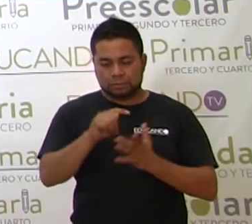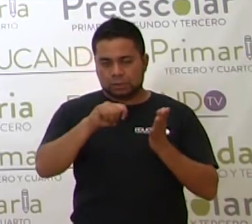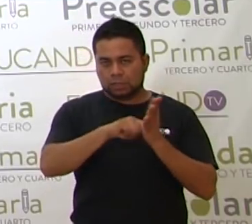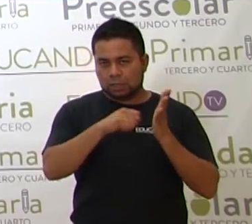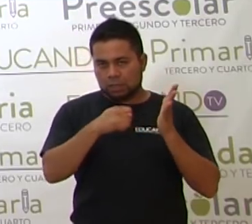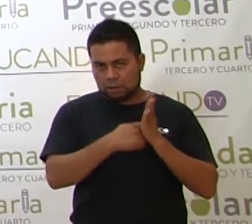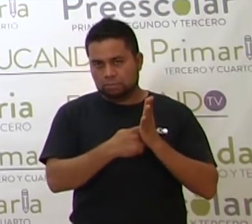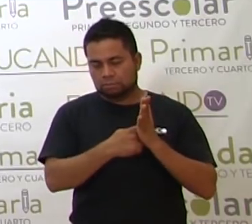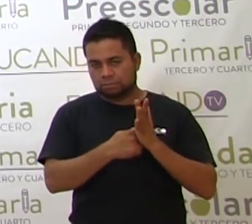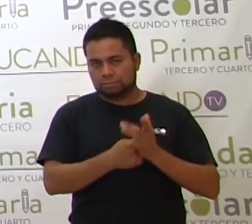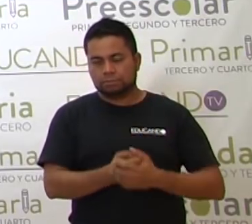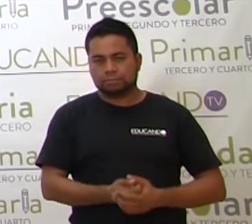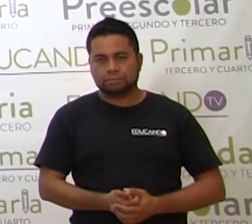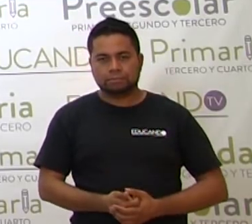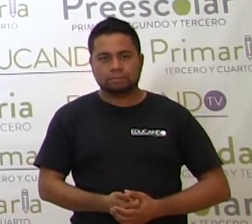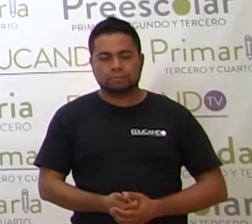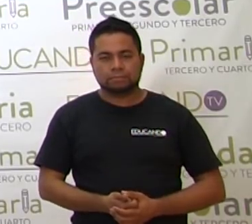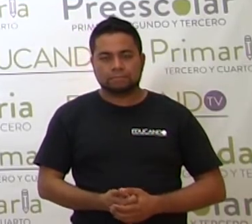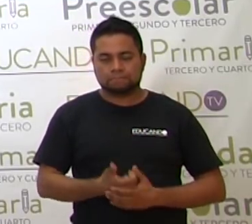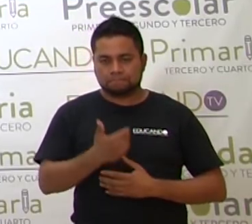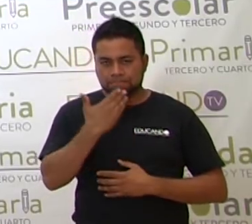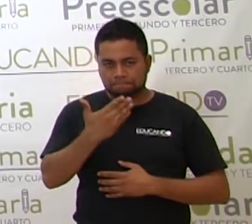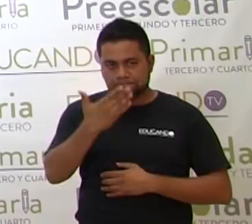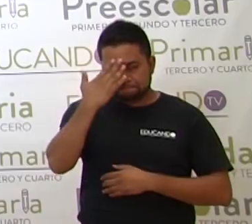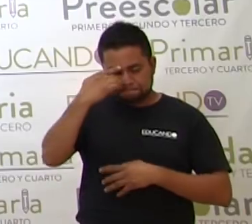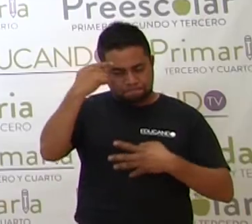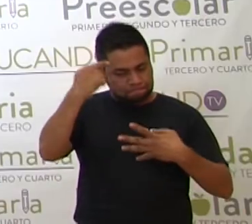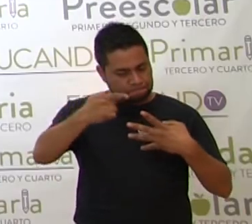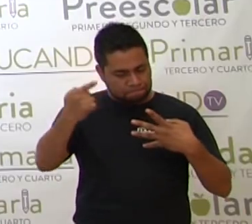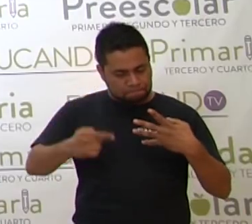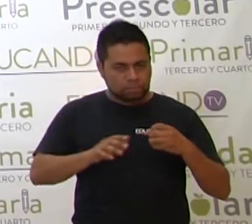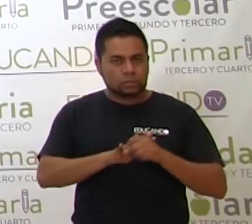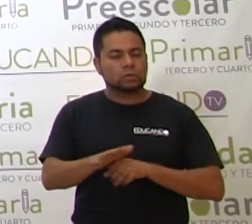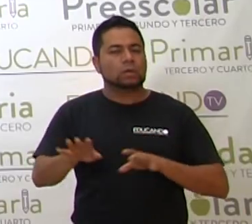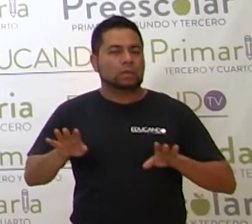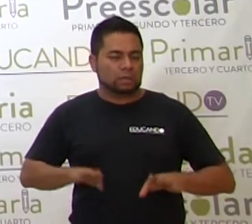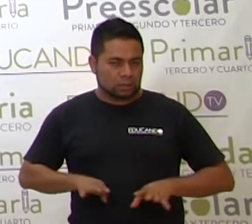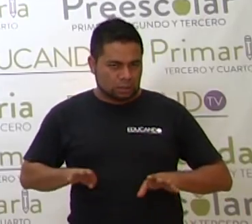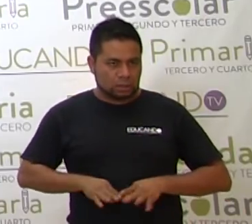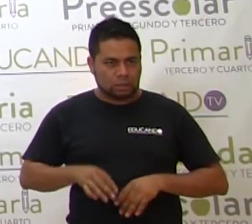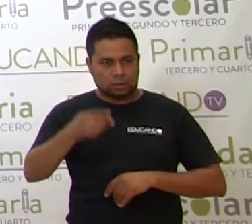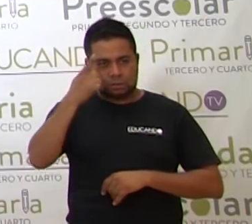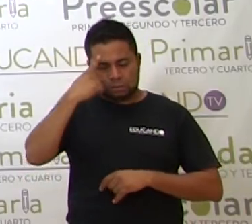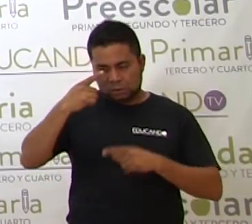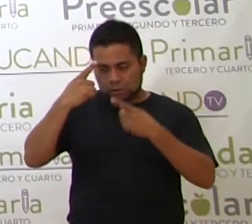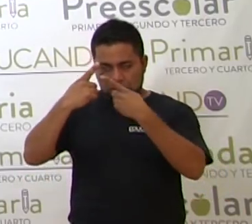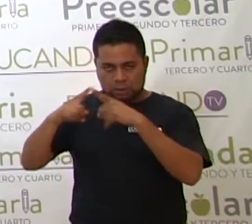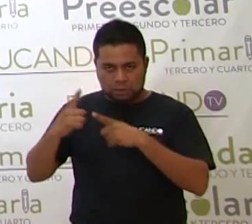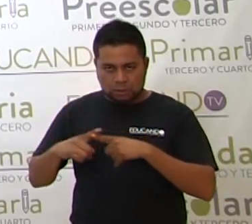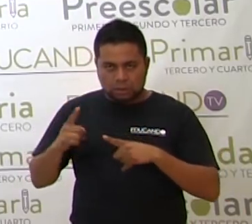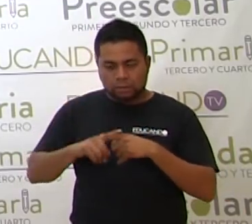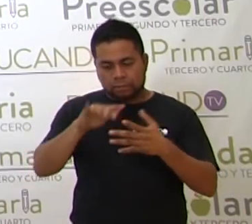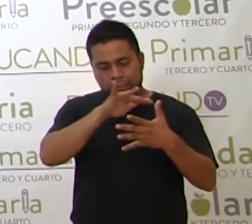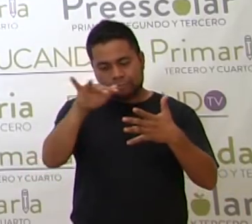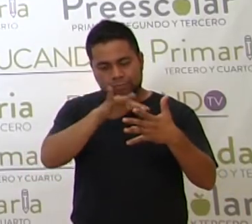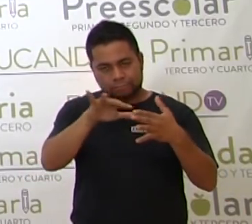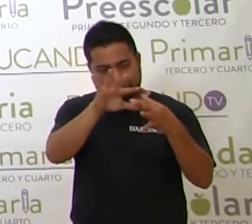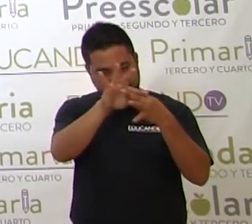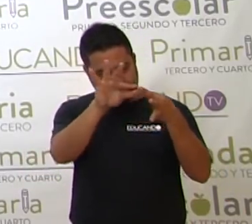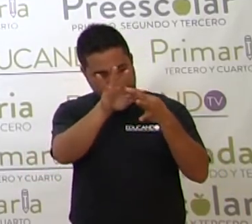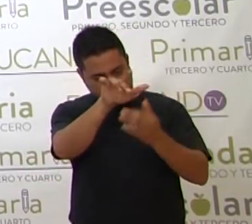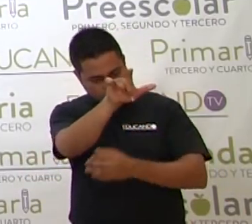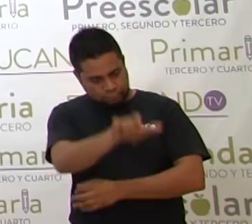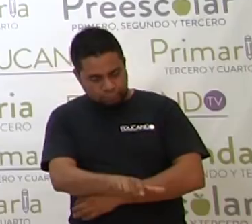técnica. Bien. Conocemos cada una de las características de estos tipos de descripciones.